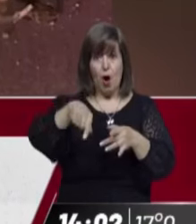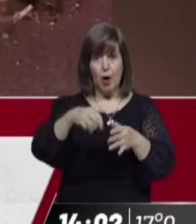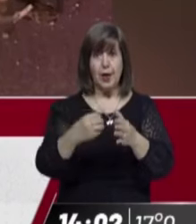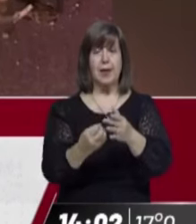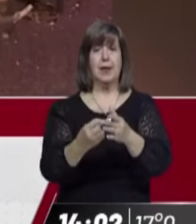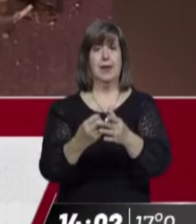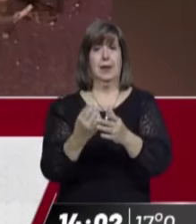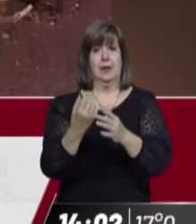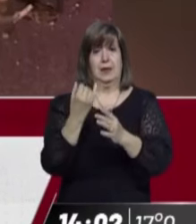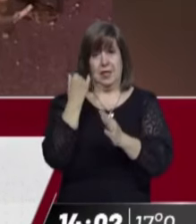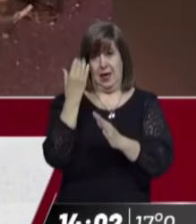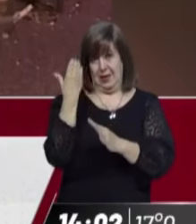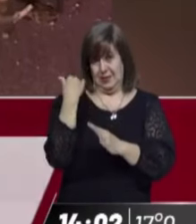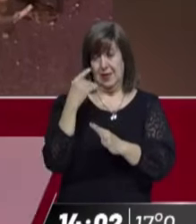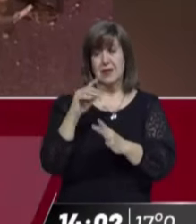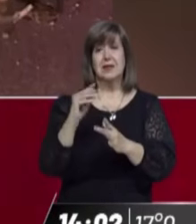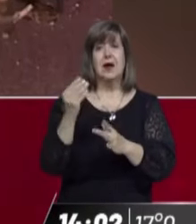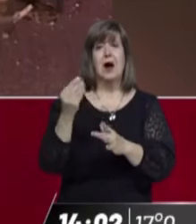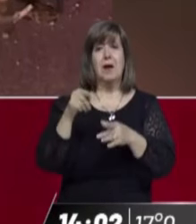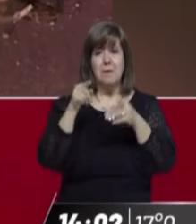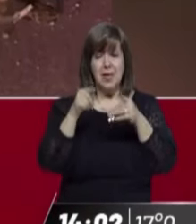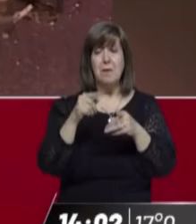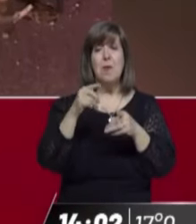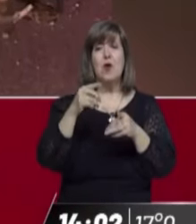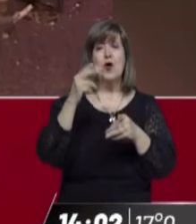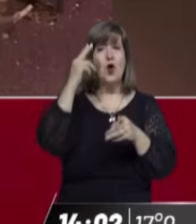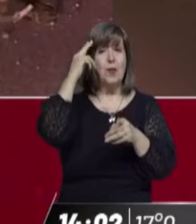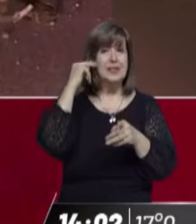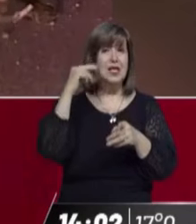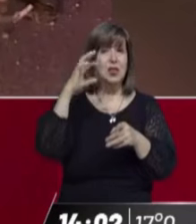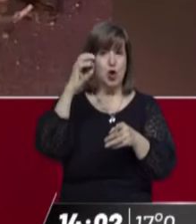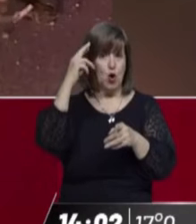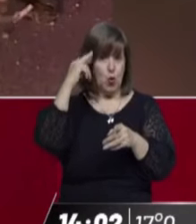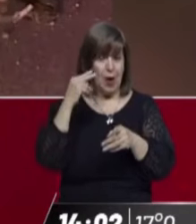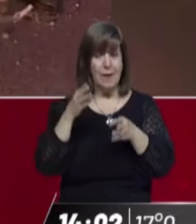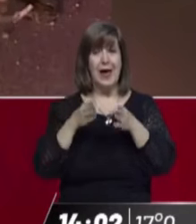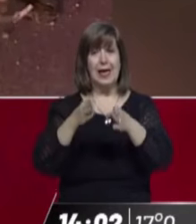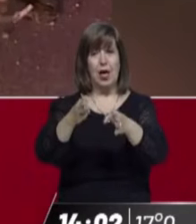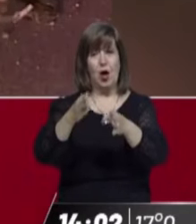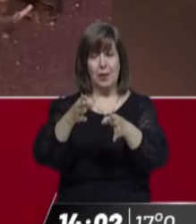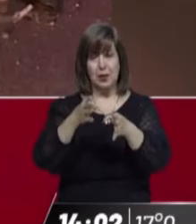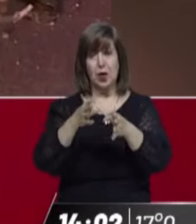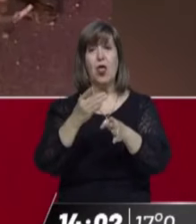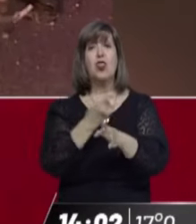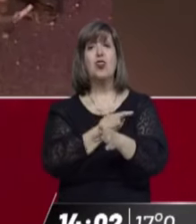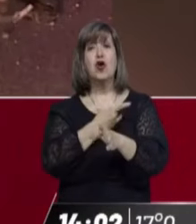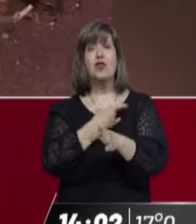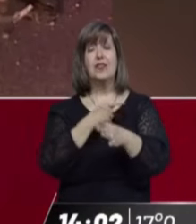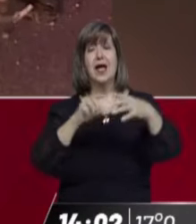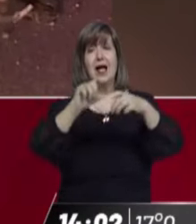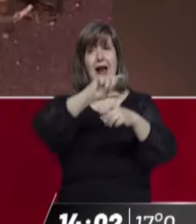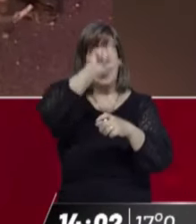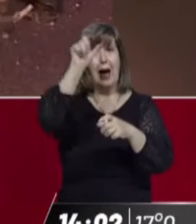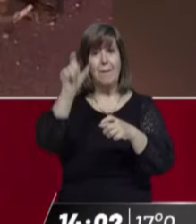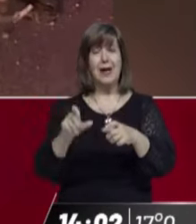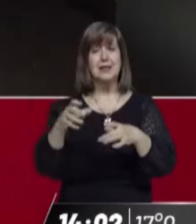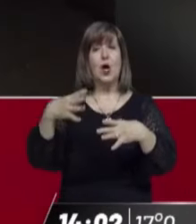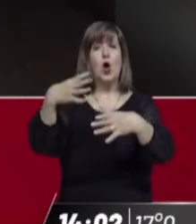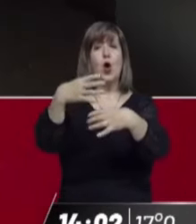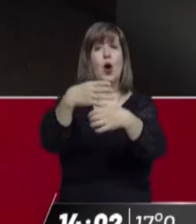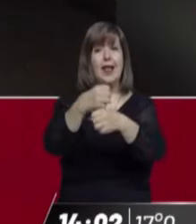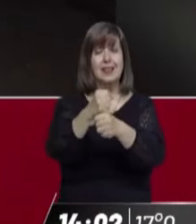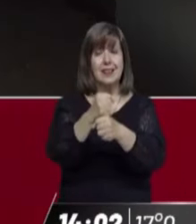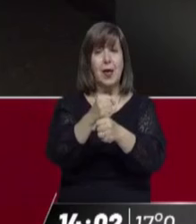también nos llegaba la información que en el kilómetro 909, esto es en el departamento de La Paz, un colectivo que